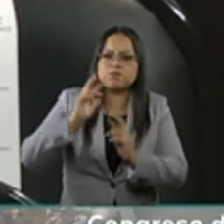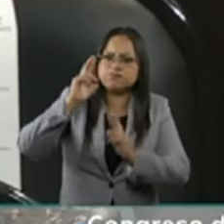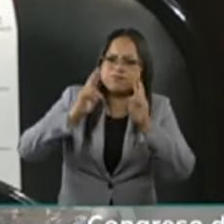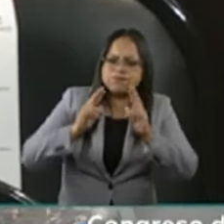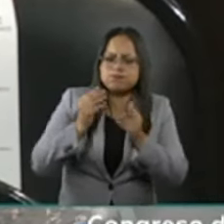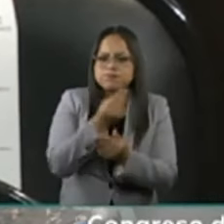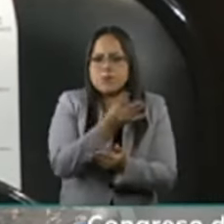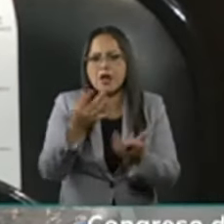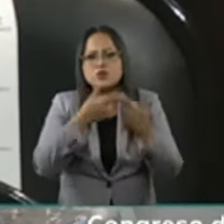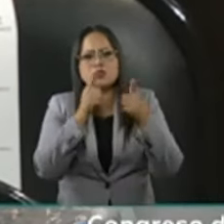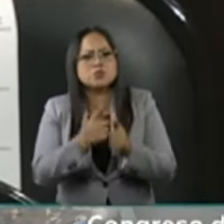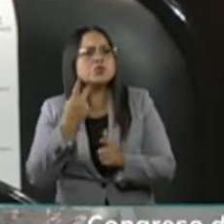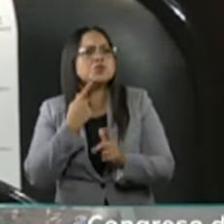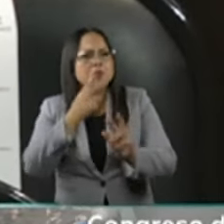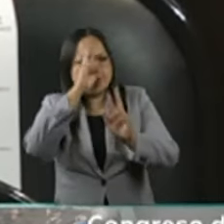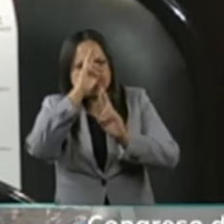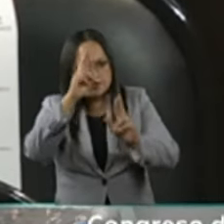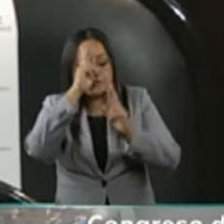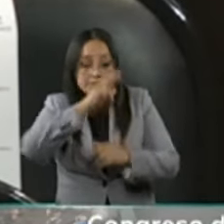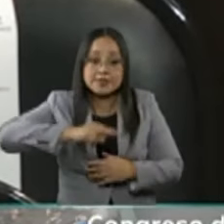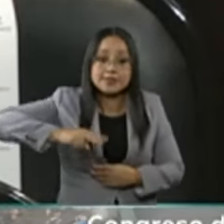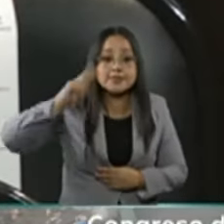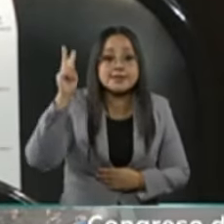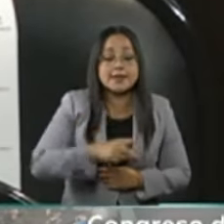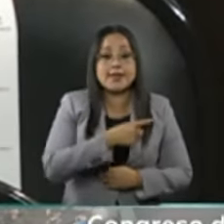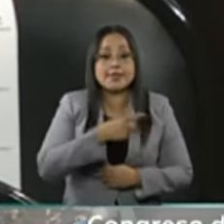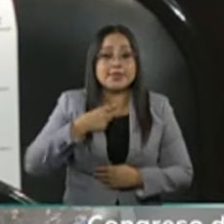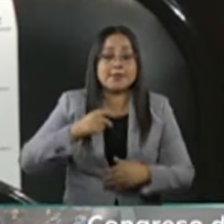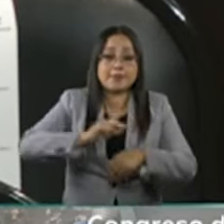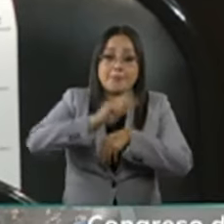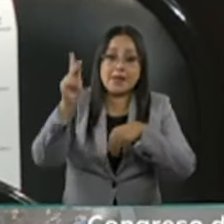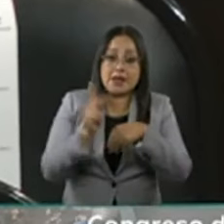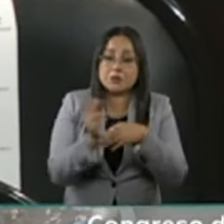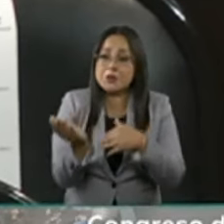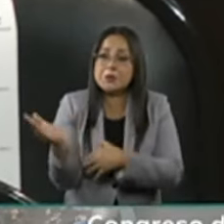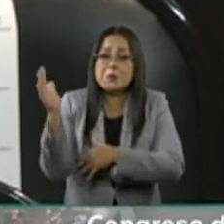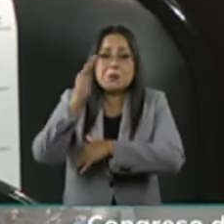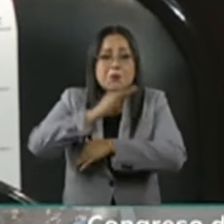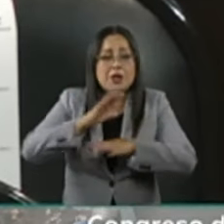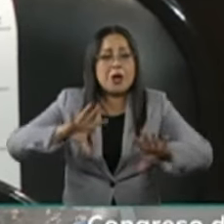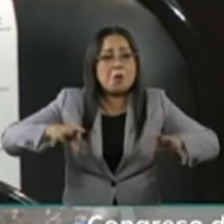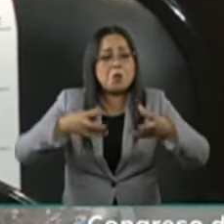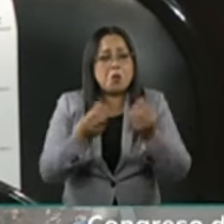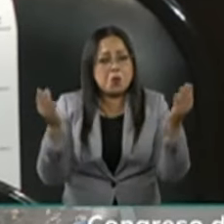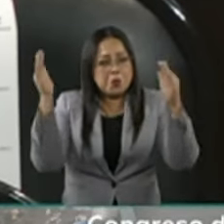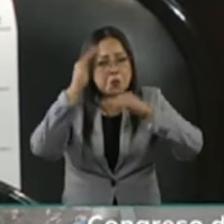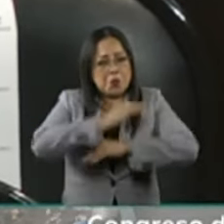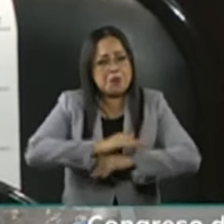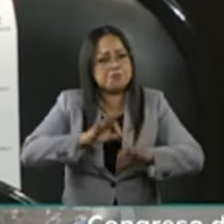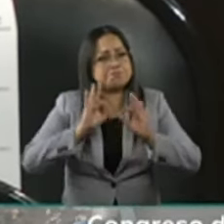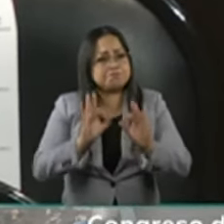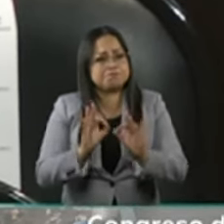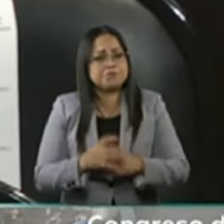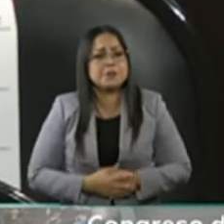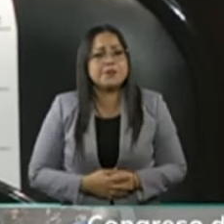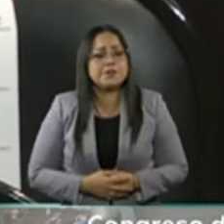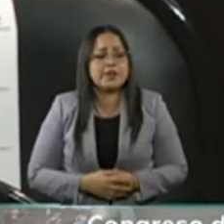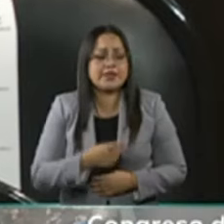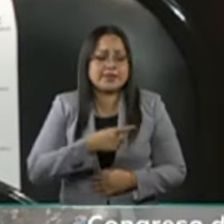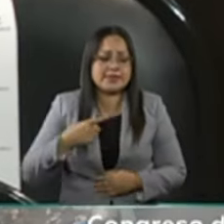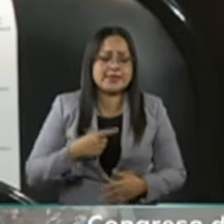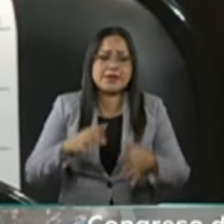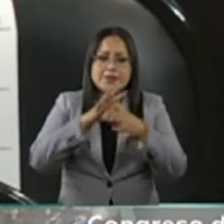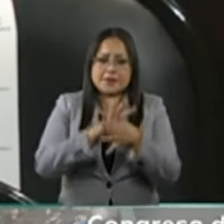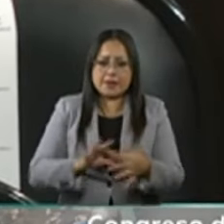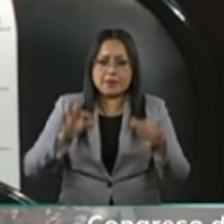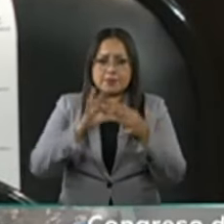pluralidad, una verdadera reconciliación nacional. Hay que señalar que nuestro